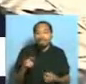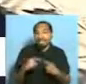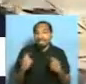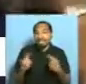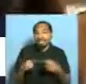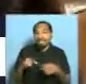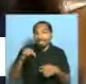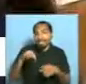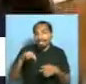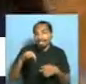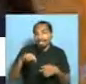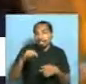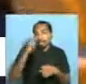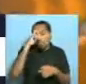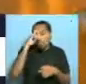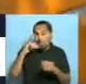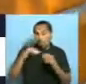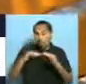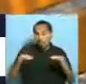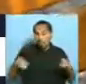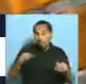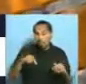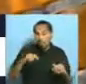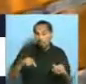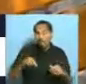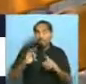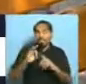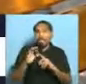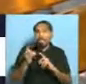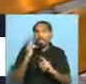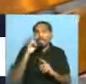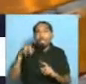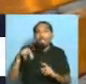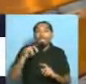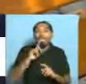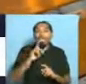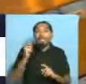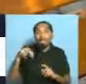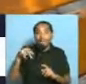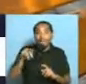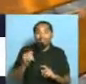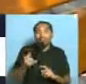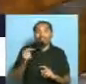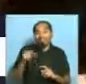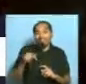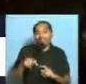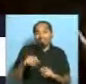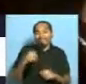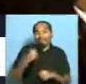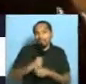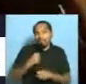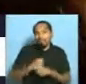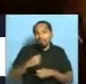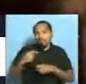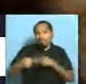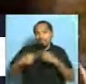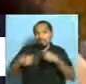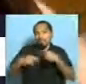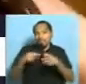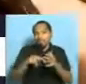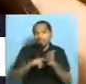provincia es el Hospital Materno Infantil Dr. Héctor Quintana, es el que trabaja con todos los chicos que tienen este tipo de enfermedad y